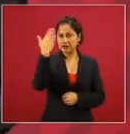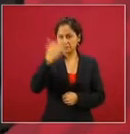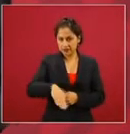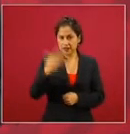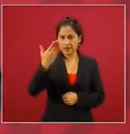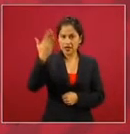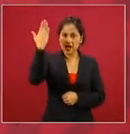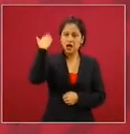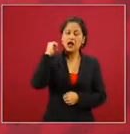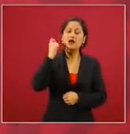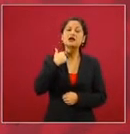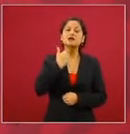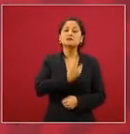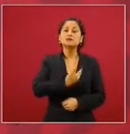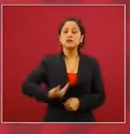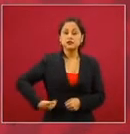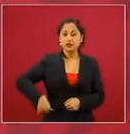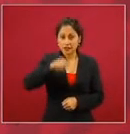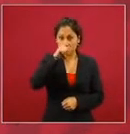indultos,